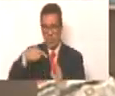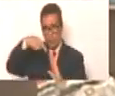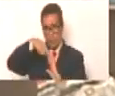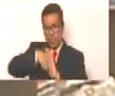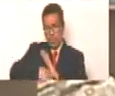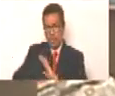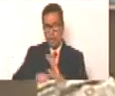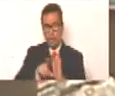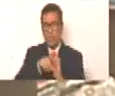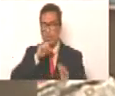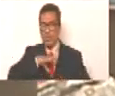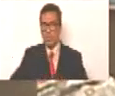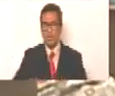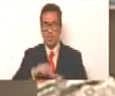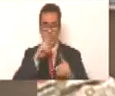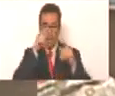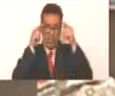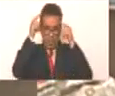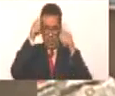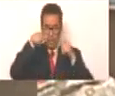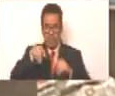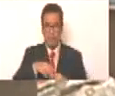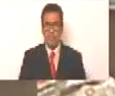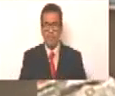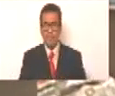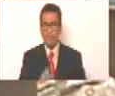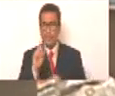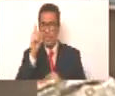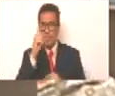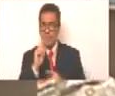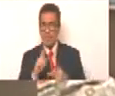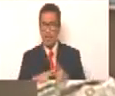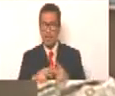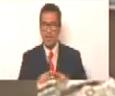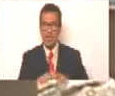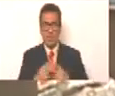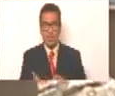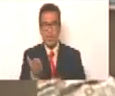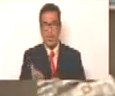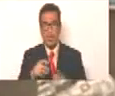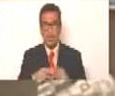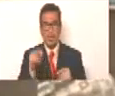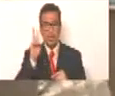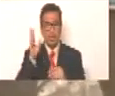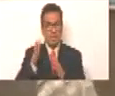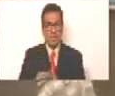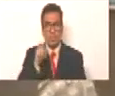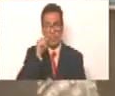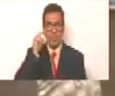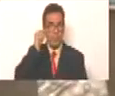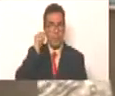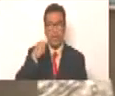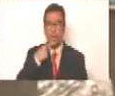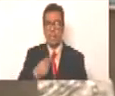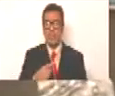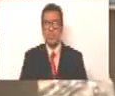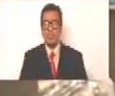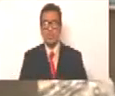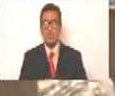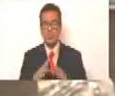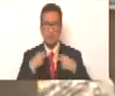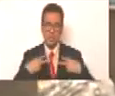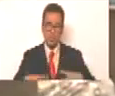histórico del comandante Hugo Chávez como principal baluarte de los y las venezolanas que dedican su vida a la